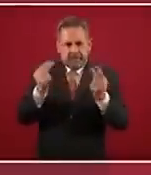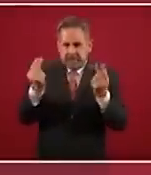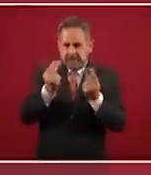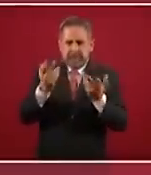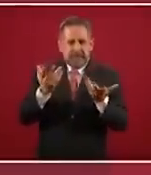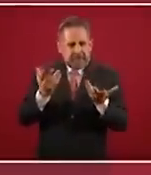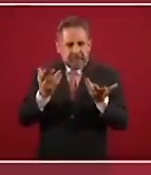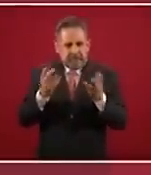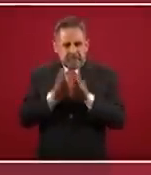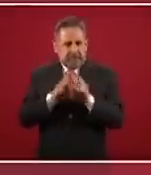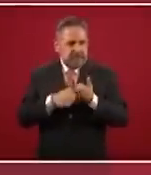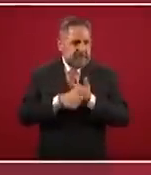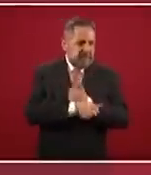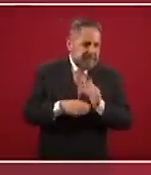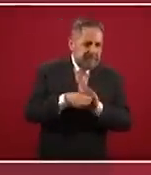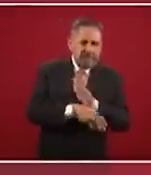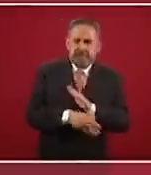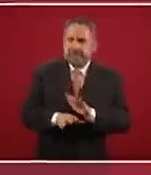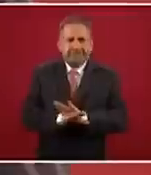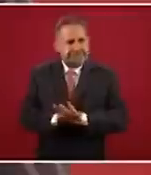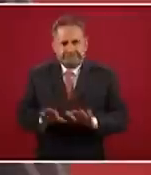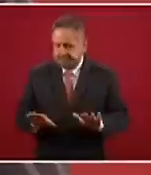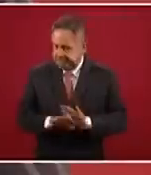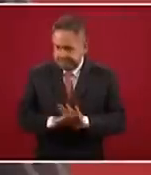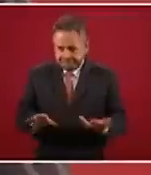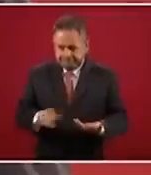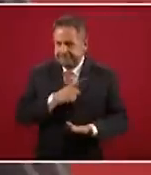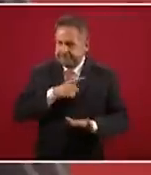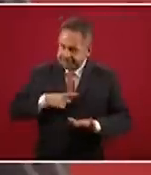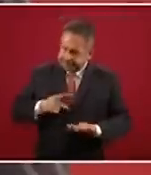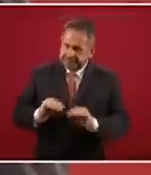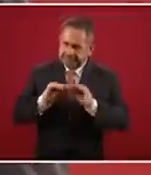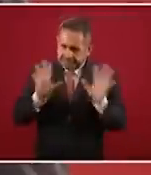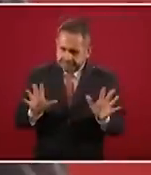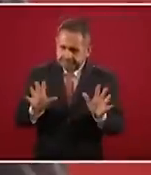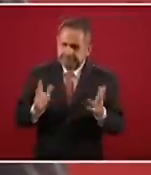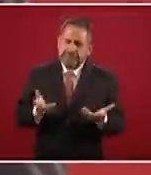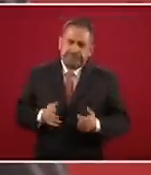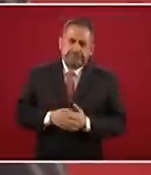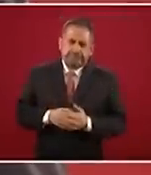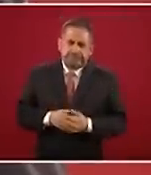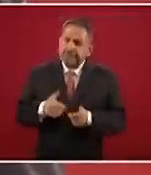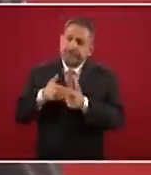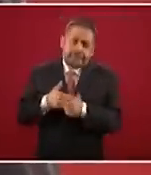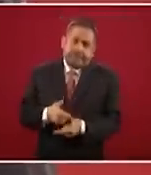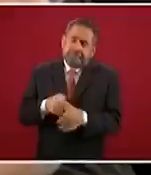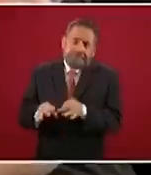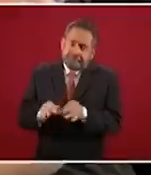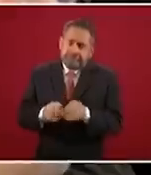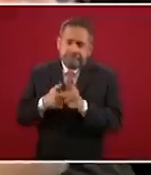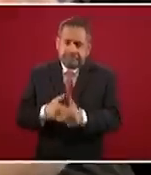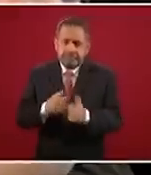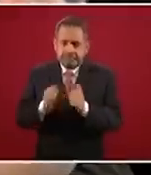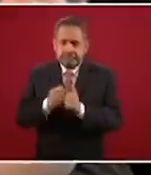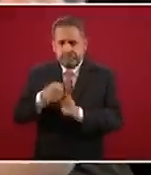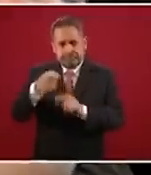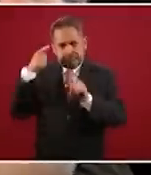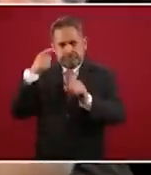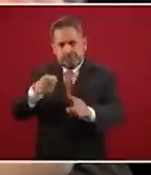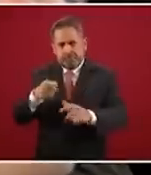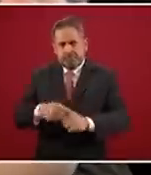que no se oculte absolutamente nada, y vamos a seguir trabajando con ese